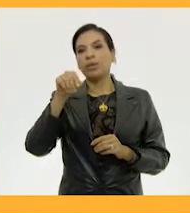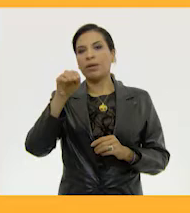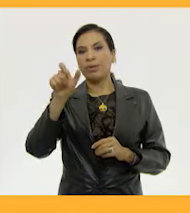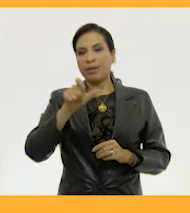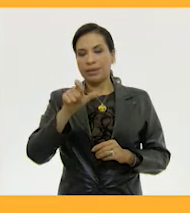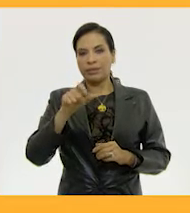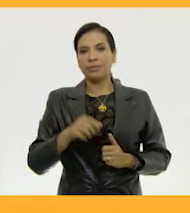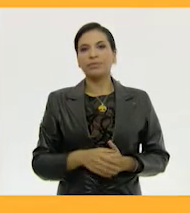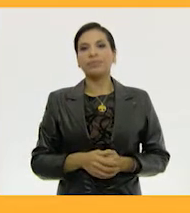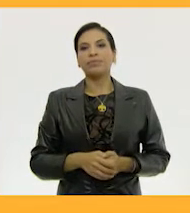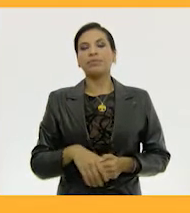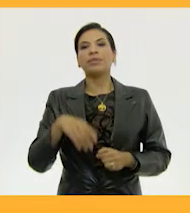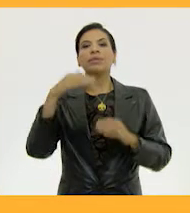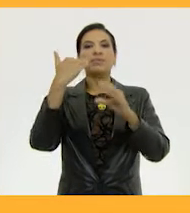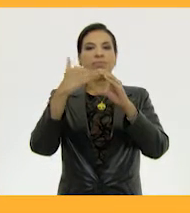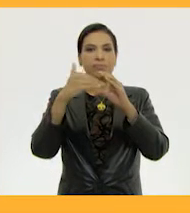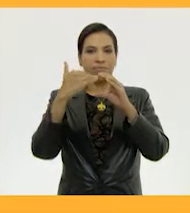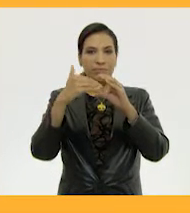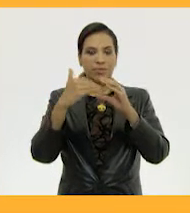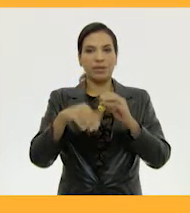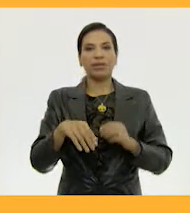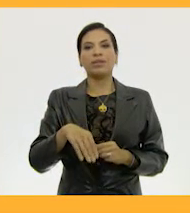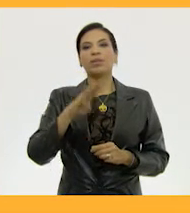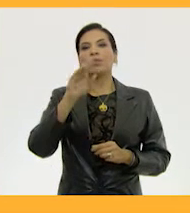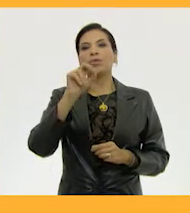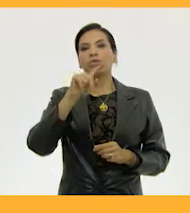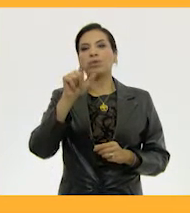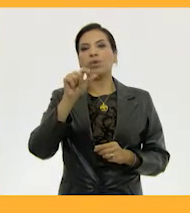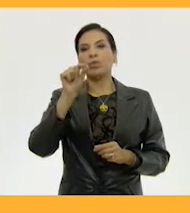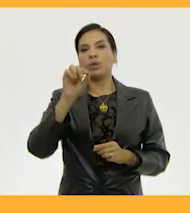sep.gob.mx, correo electrónico